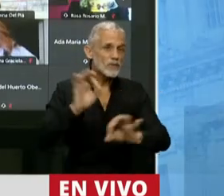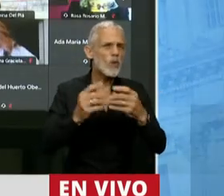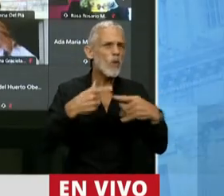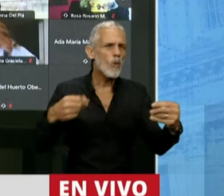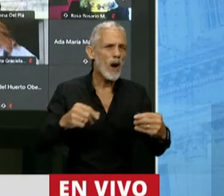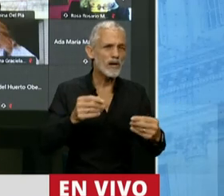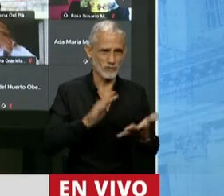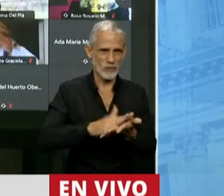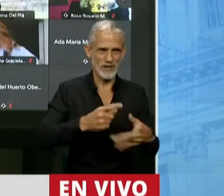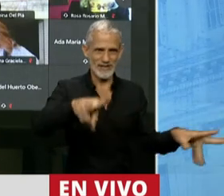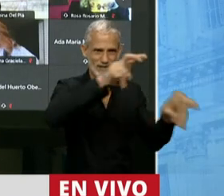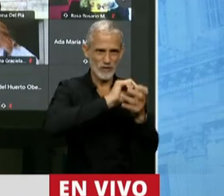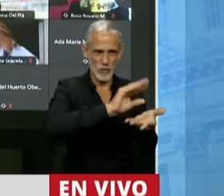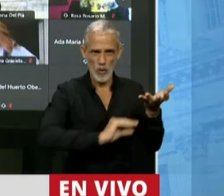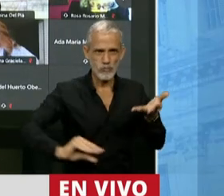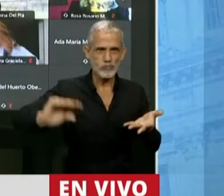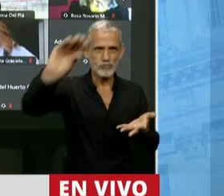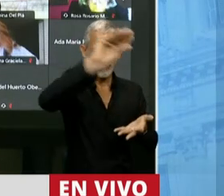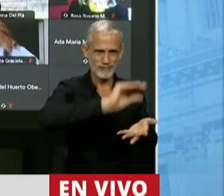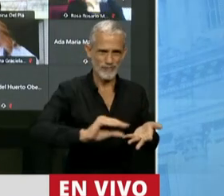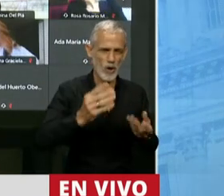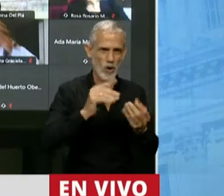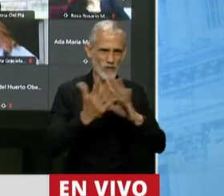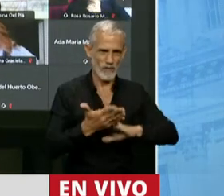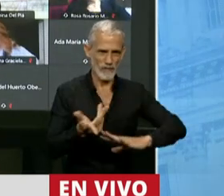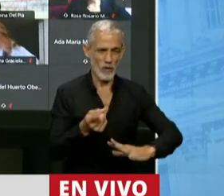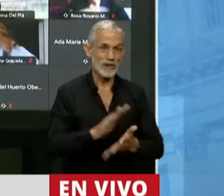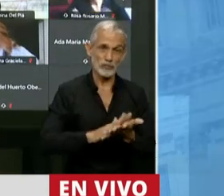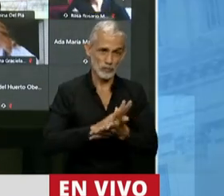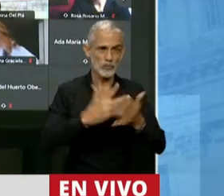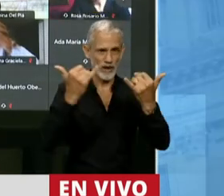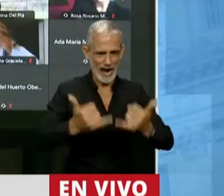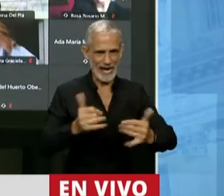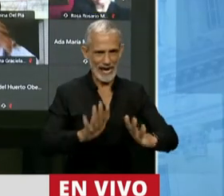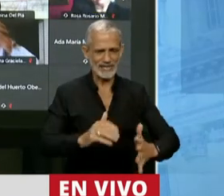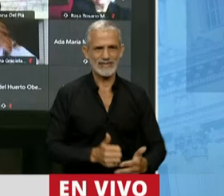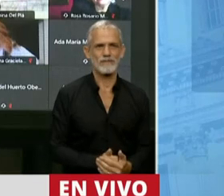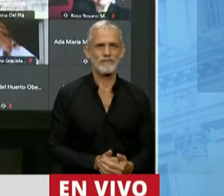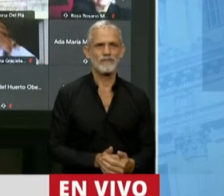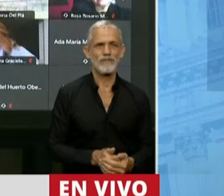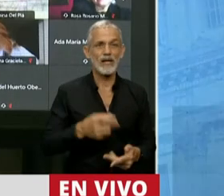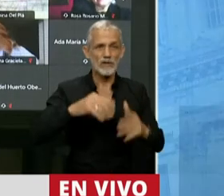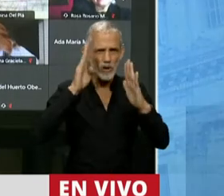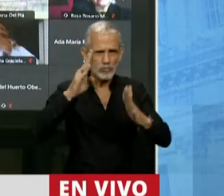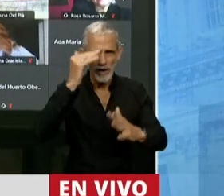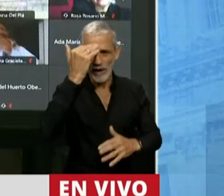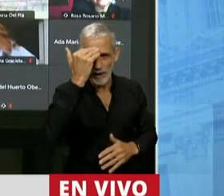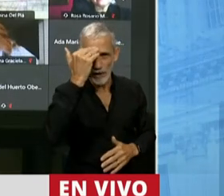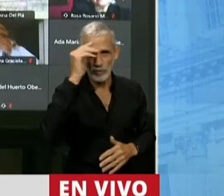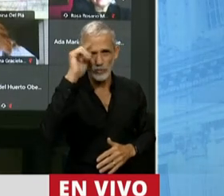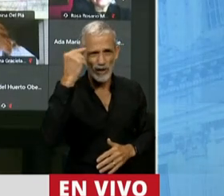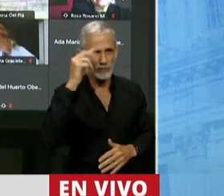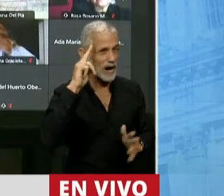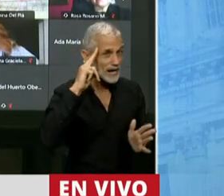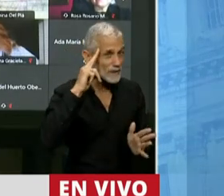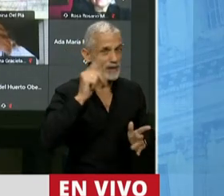ley de coparticipación federal. Es el único modo de resolver el problema, de manera leal con la Constitución y leal con el